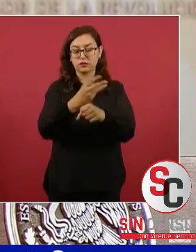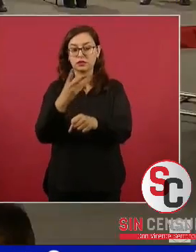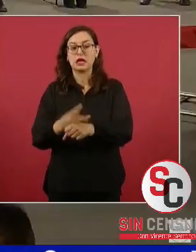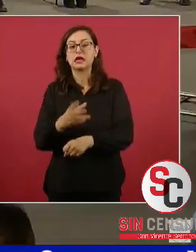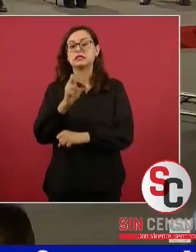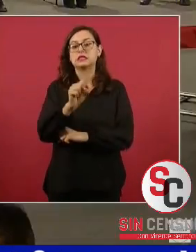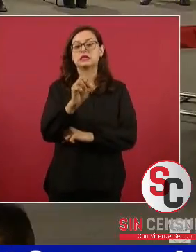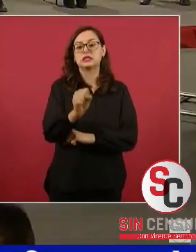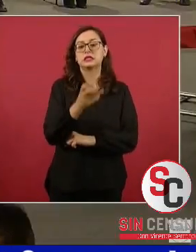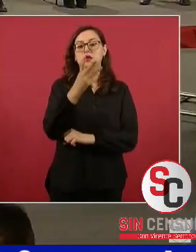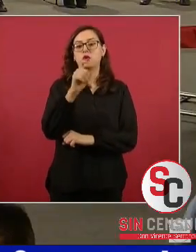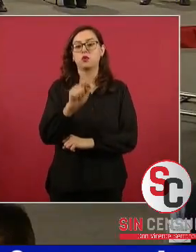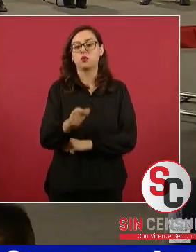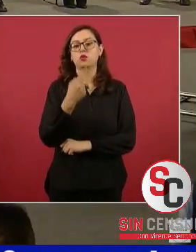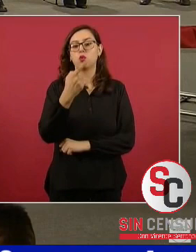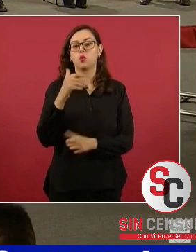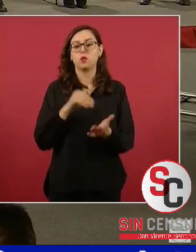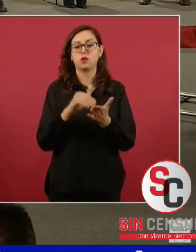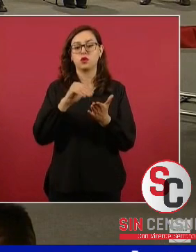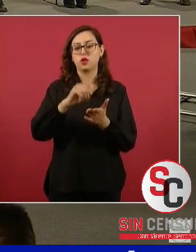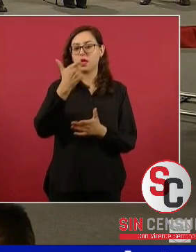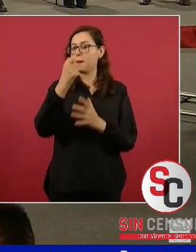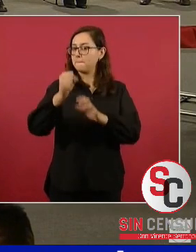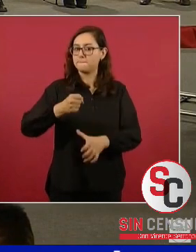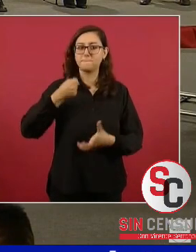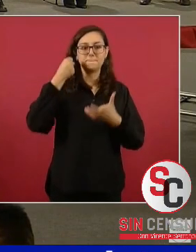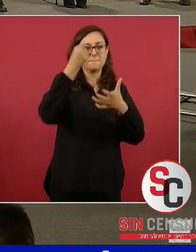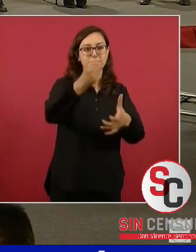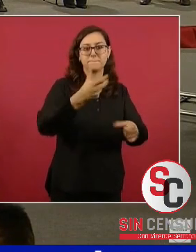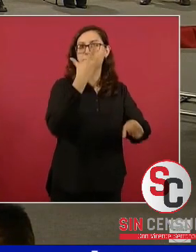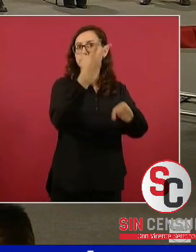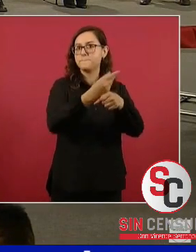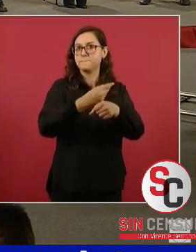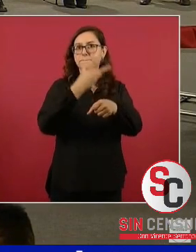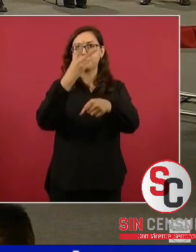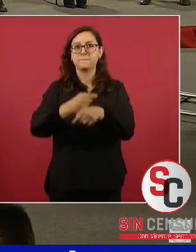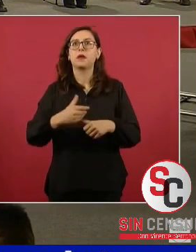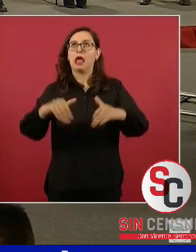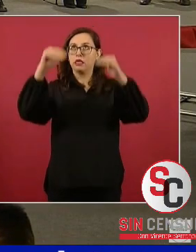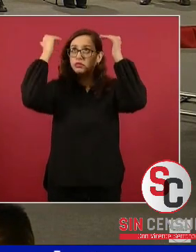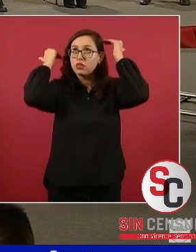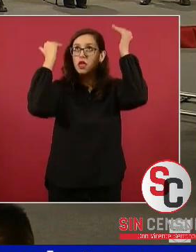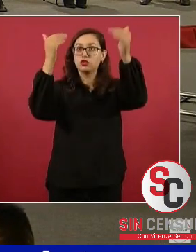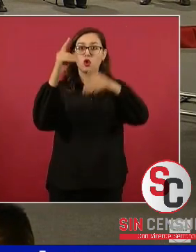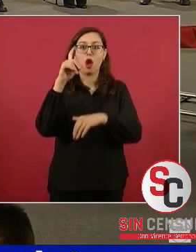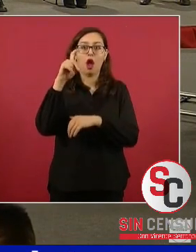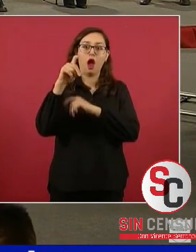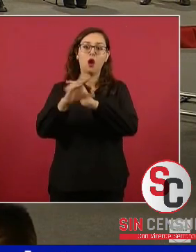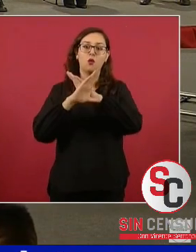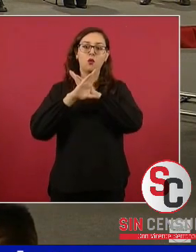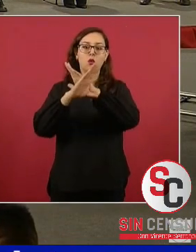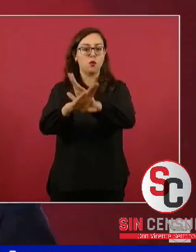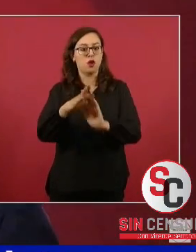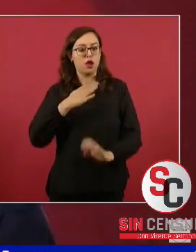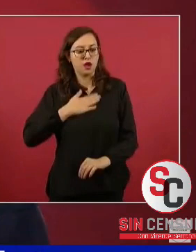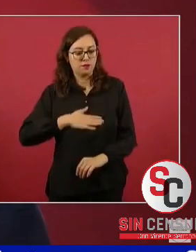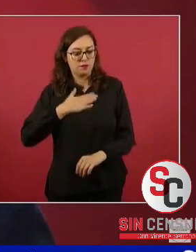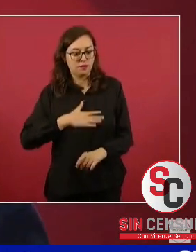54,1 millones de pesos. Estos son impermeabilizaciones, mantenimiento de los baños,